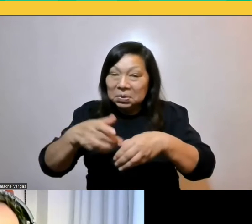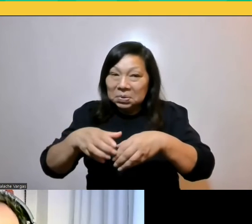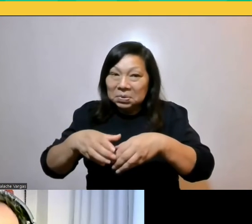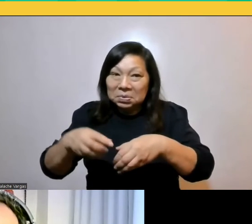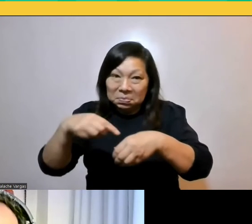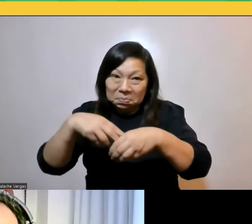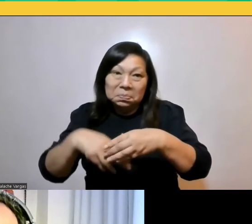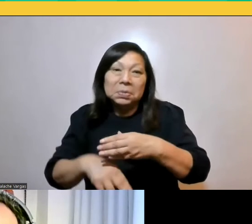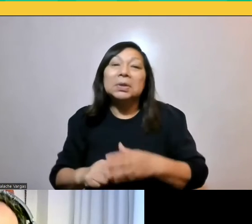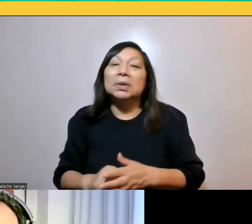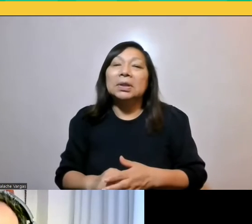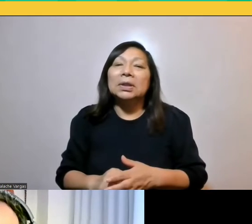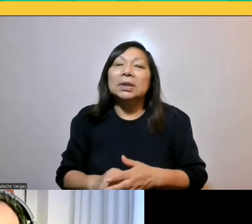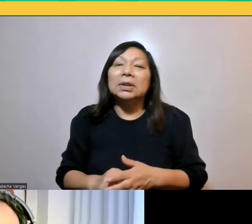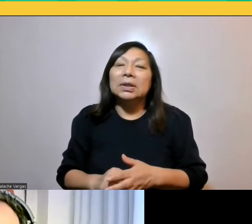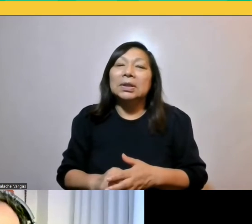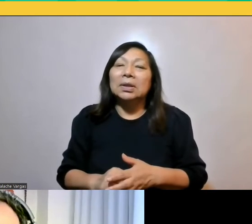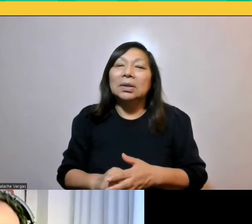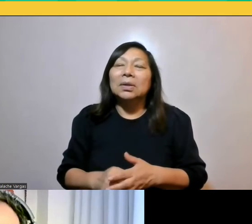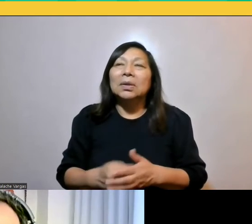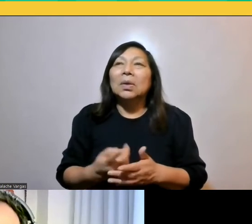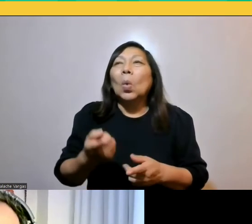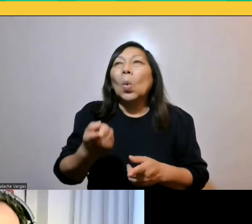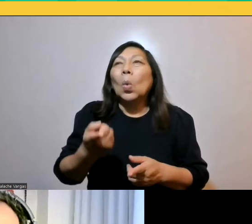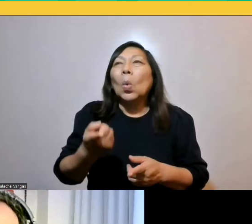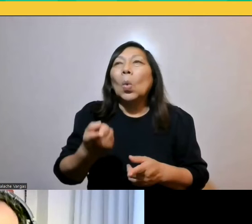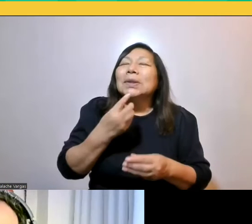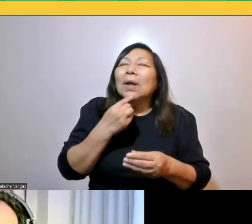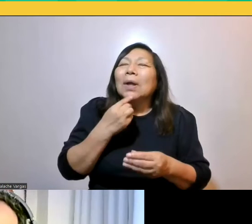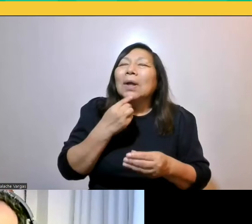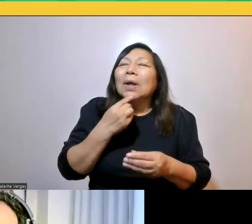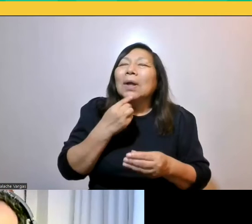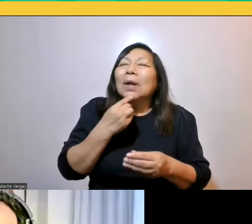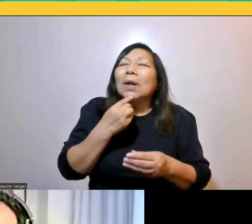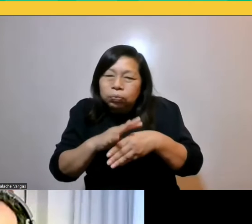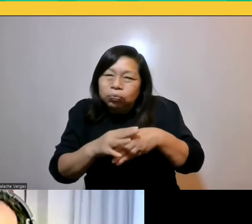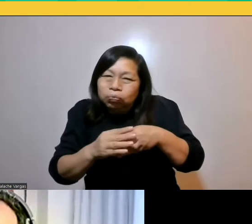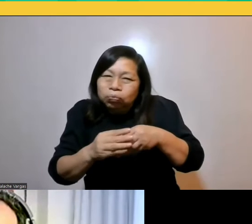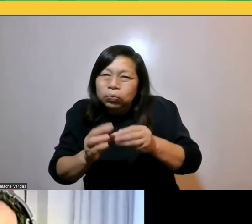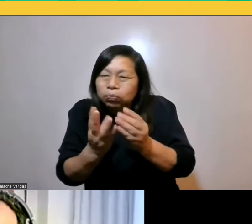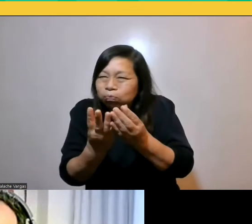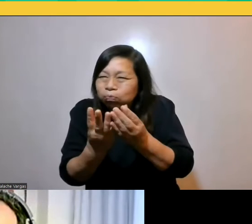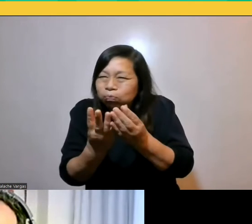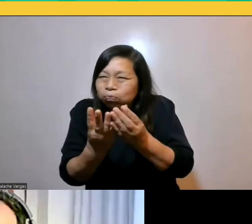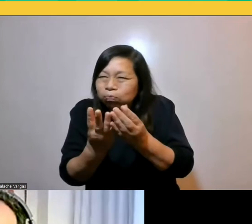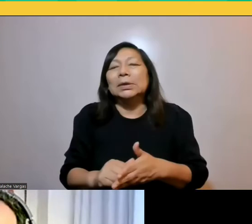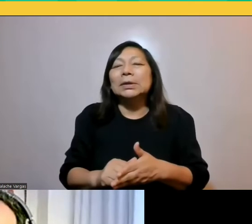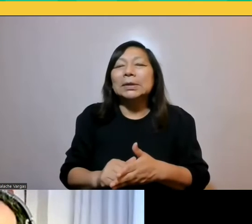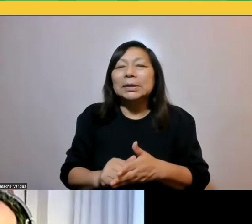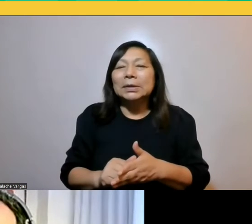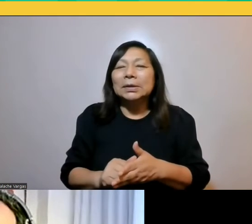menor sequedad. El orgasmo puede ayudar a reducir esos cólicos o esas contracciones uterinas y aliviar